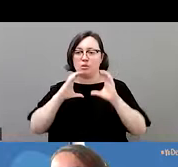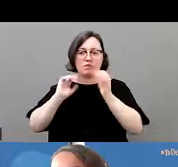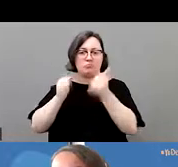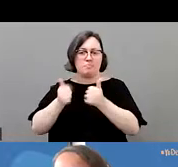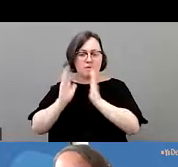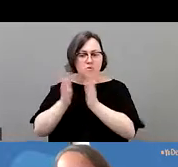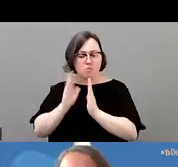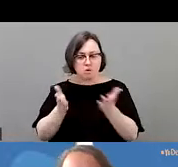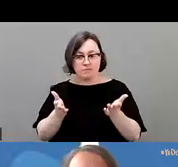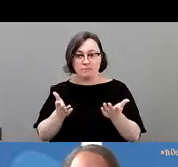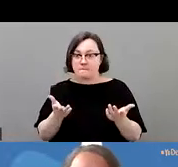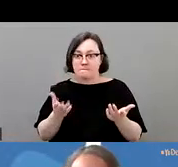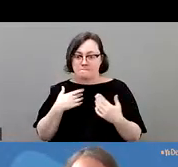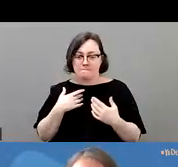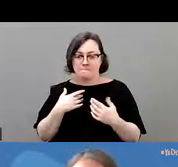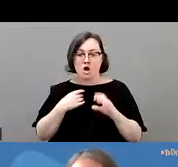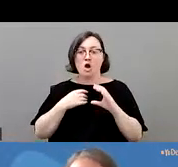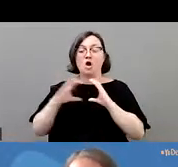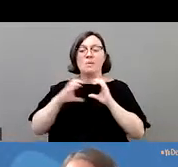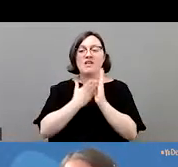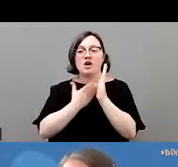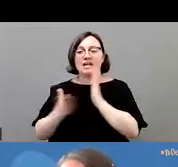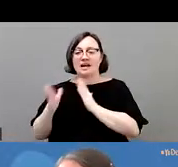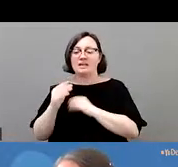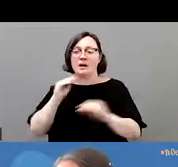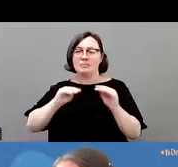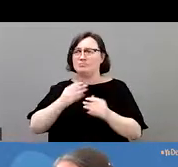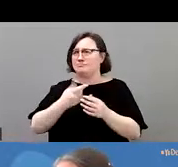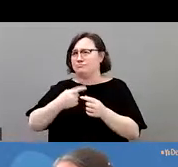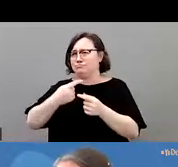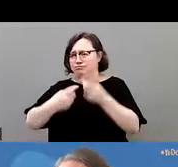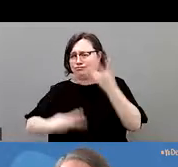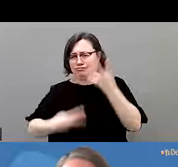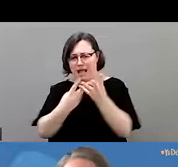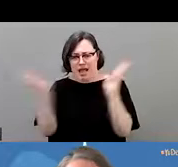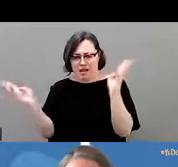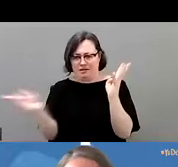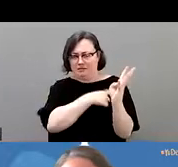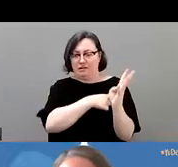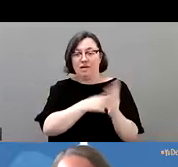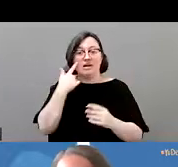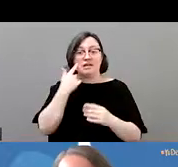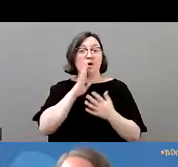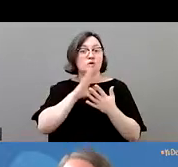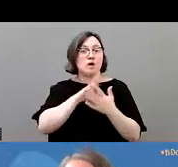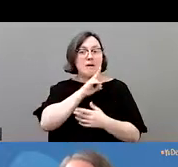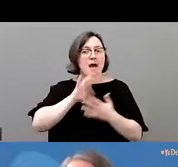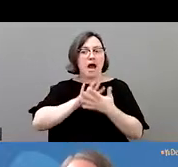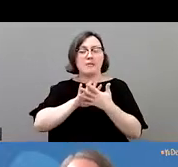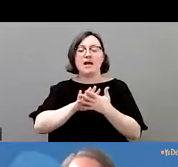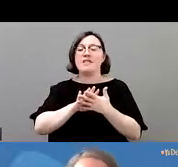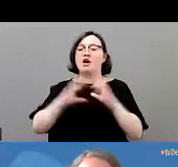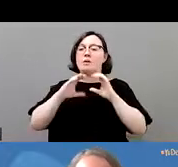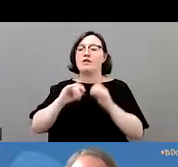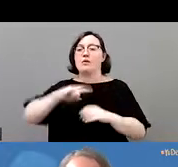sistema. La comunicación alternativa aumentativa es muy amplia. Se ha hablado también de muchas cosas. Cristina hablaba de la comunicación multimodal,